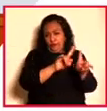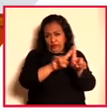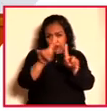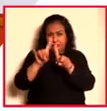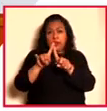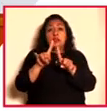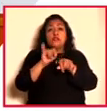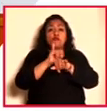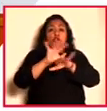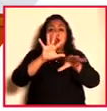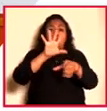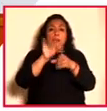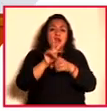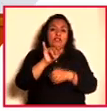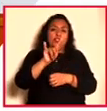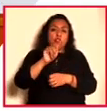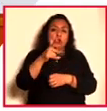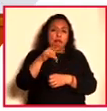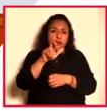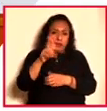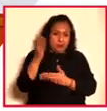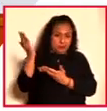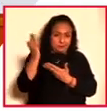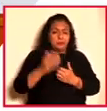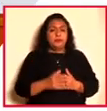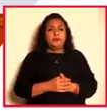reporte de Víctor Gaspar.